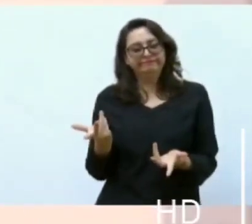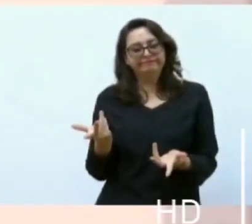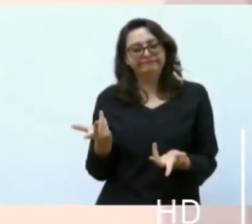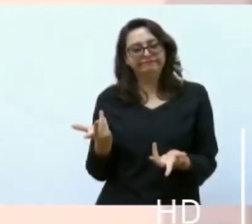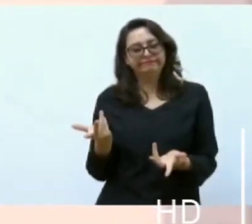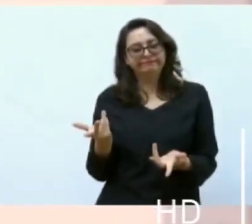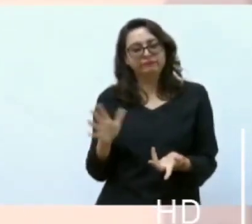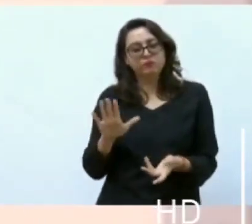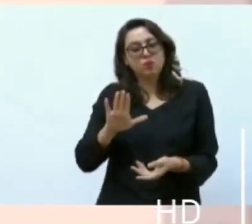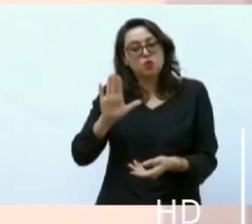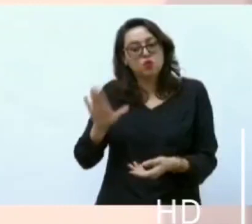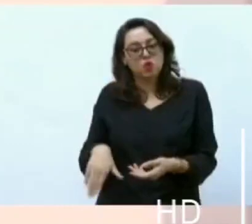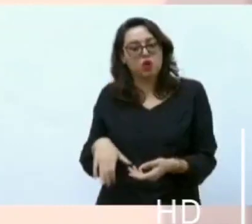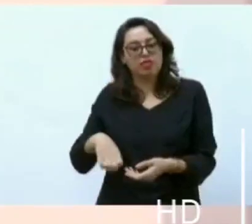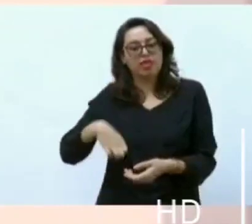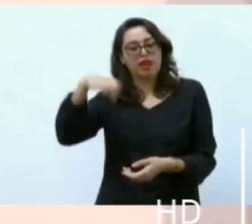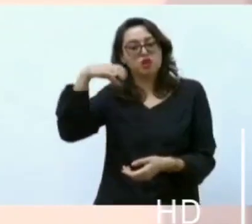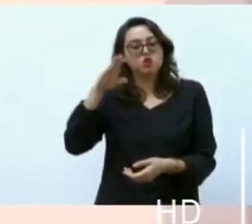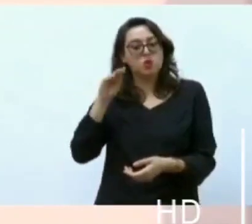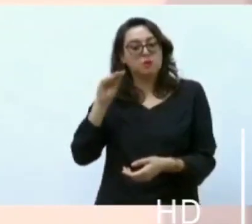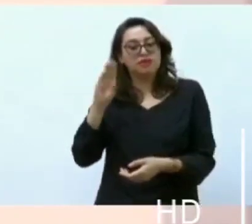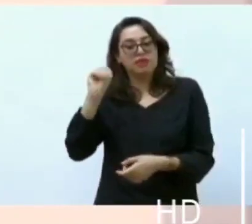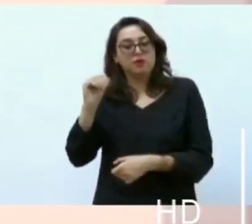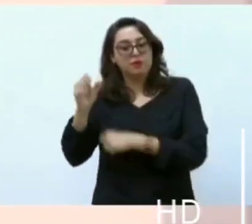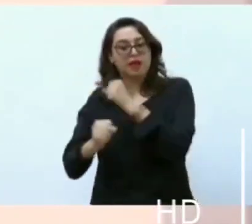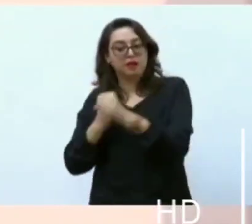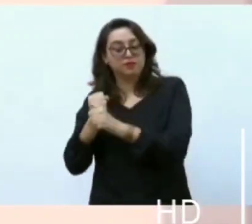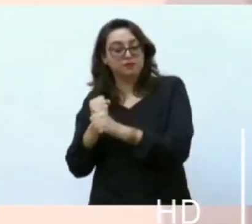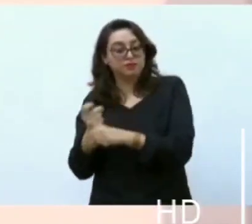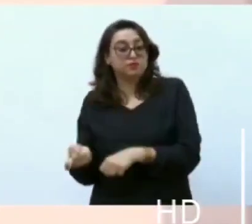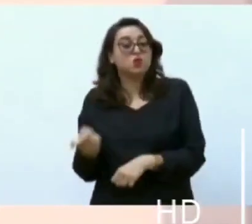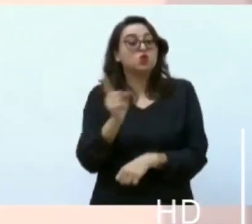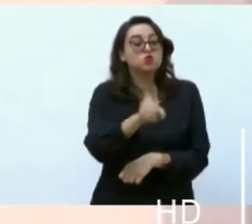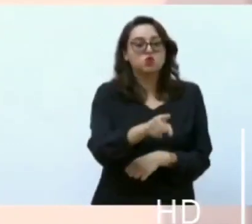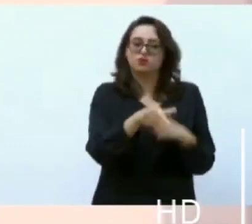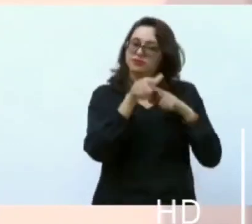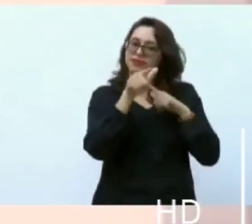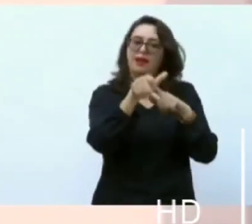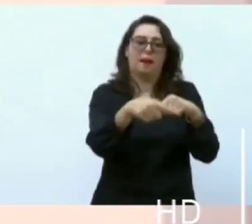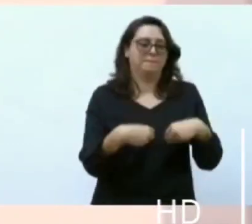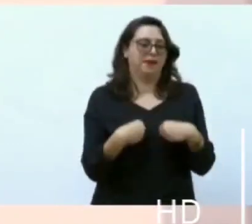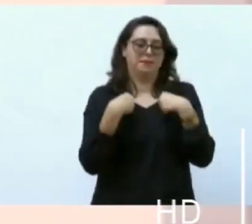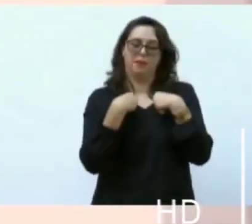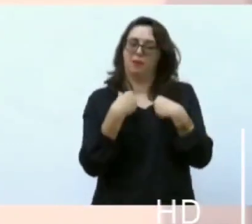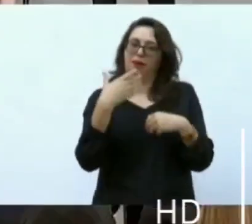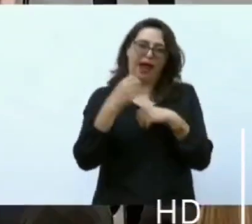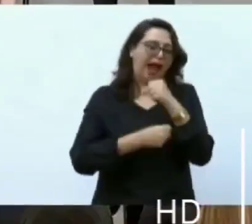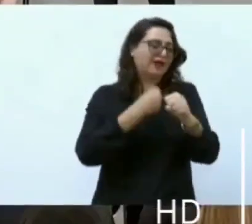a los 99 años, ¿no? Yo te deseo que tú le ganes también.